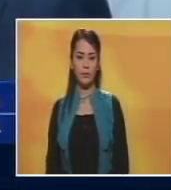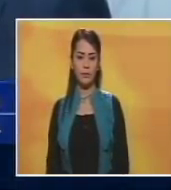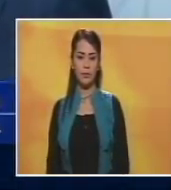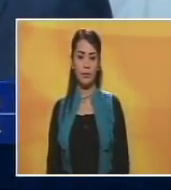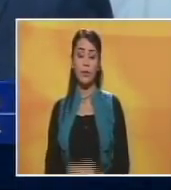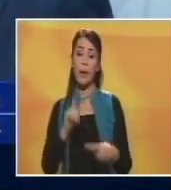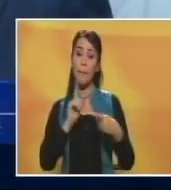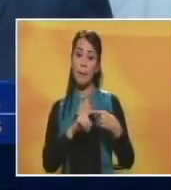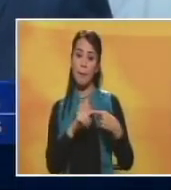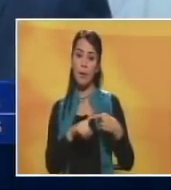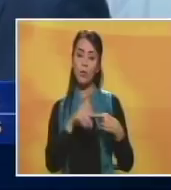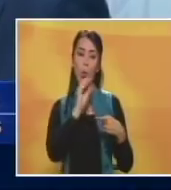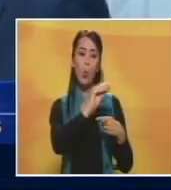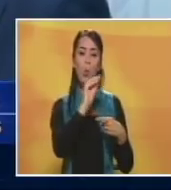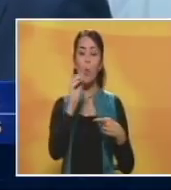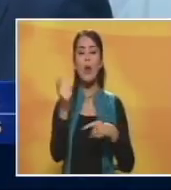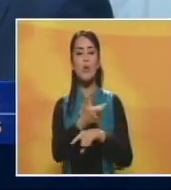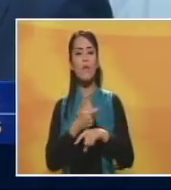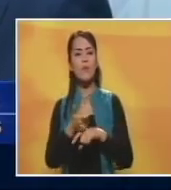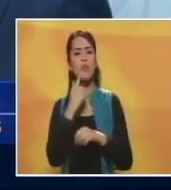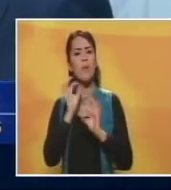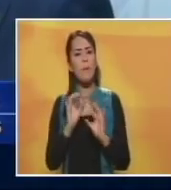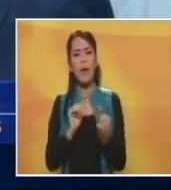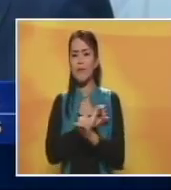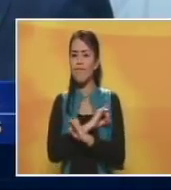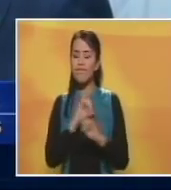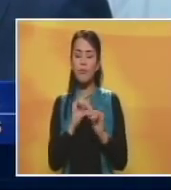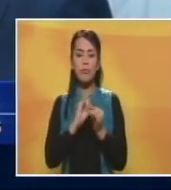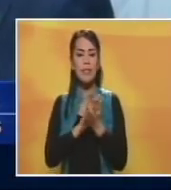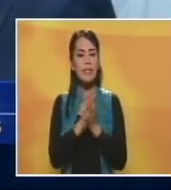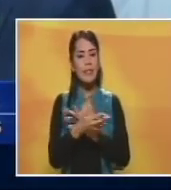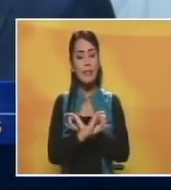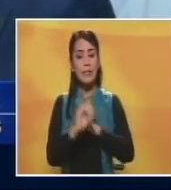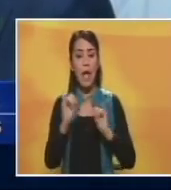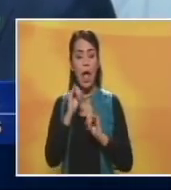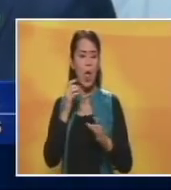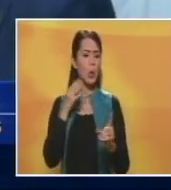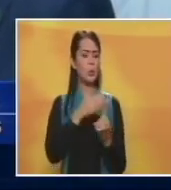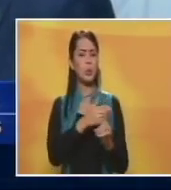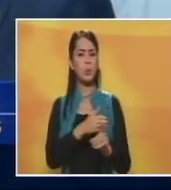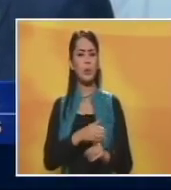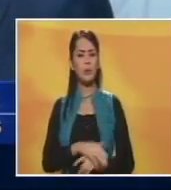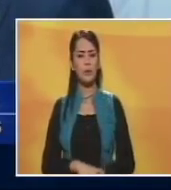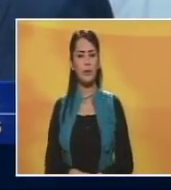En primer lugar, hace un llamado al gobierno para que ponga fin inmediato al hostigamiento,